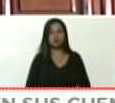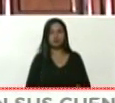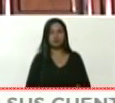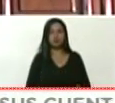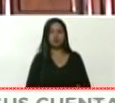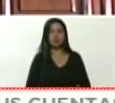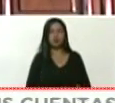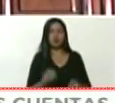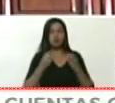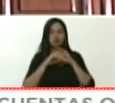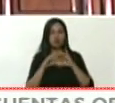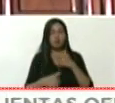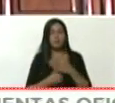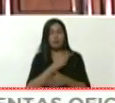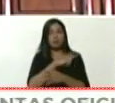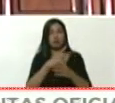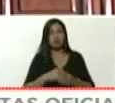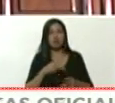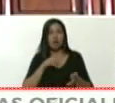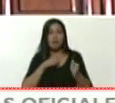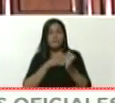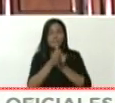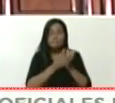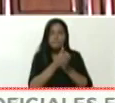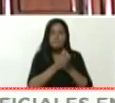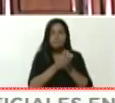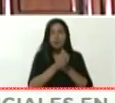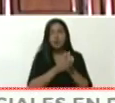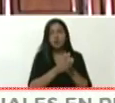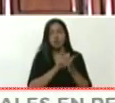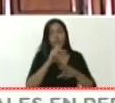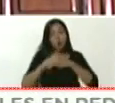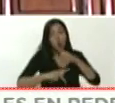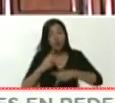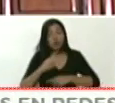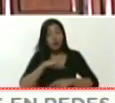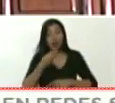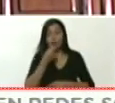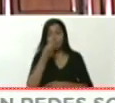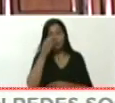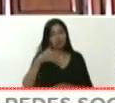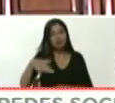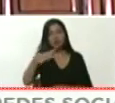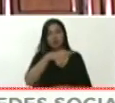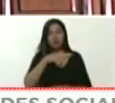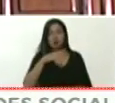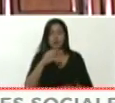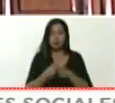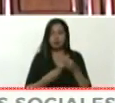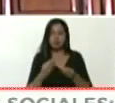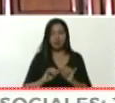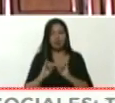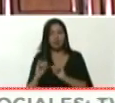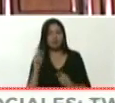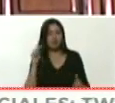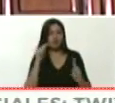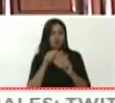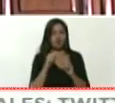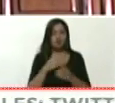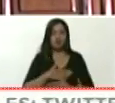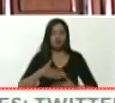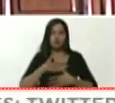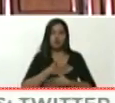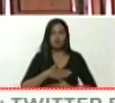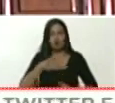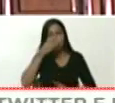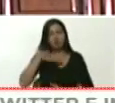La expansión de las fuerzas productivas para que el alimento del pueblo se produzca, llegue y satisfaga